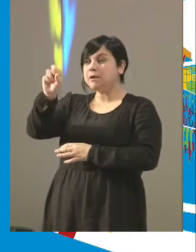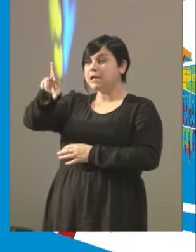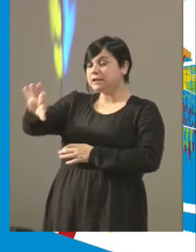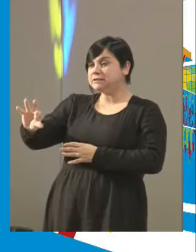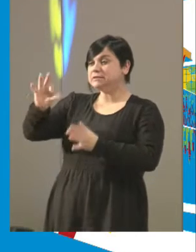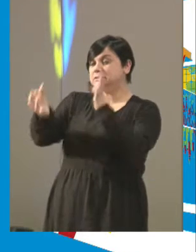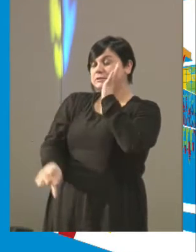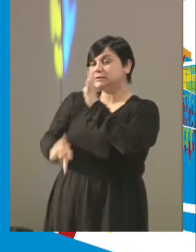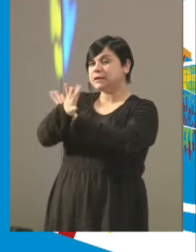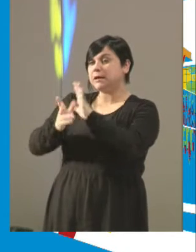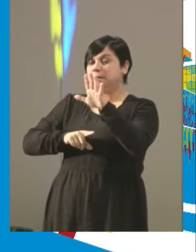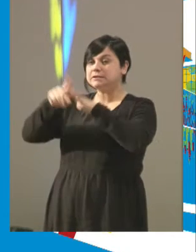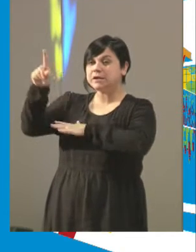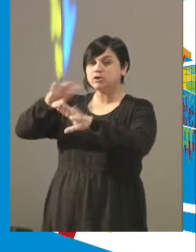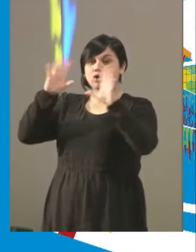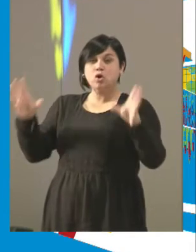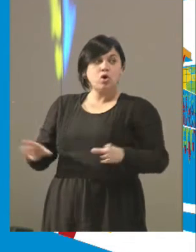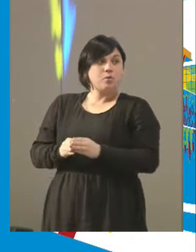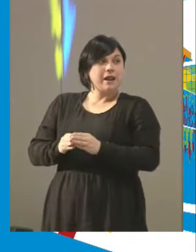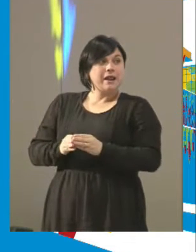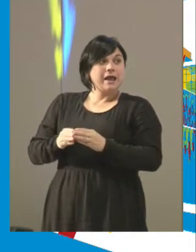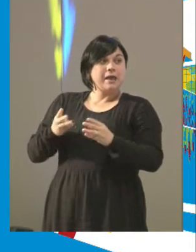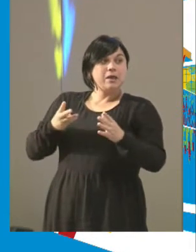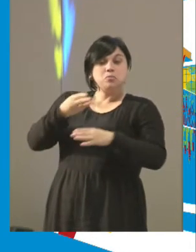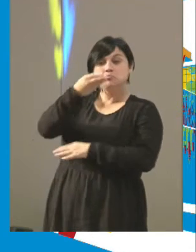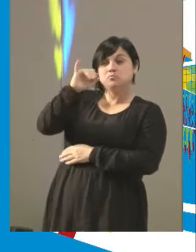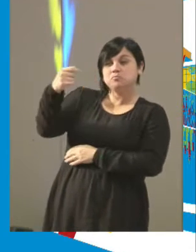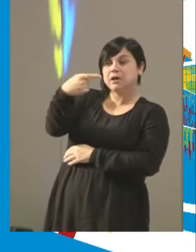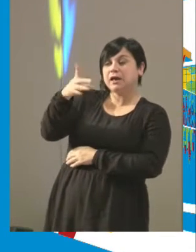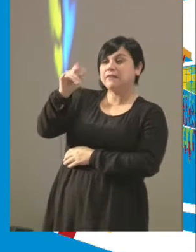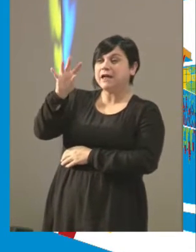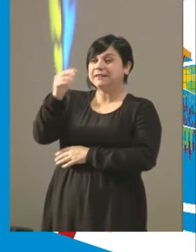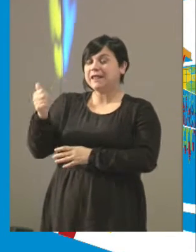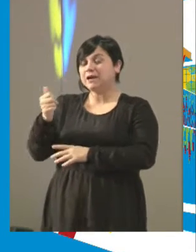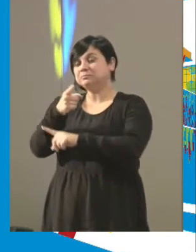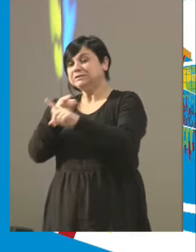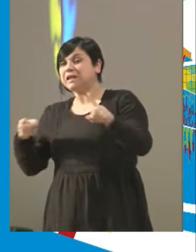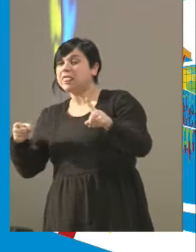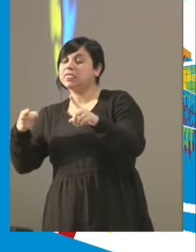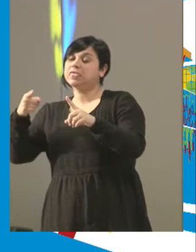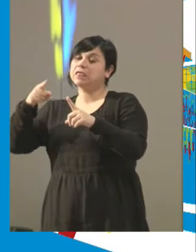para el desarrollo de tecnologías en la intersección entre el Big Data y la inteligencia artificial.